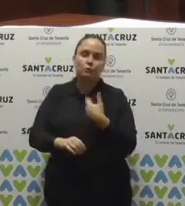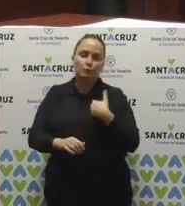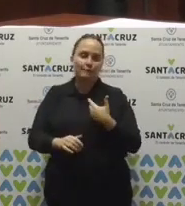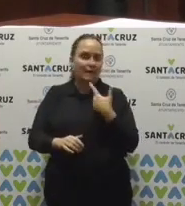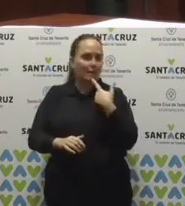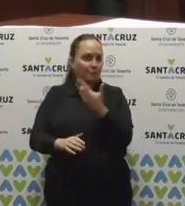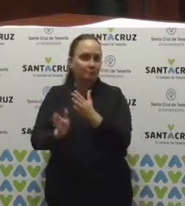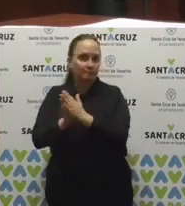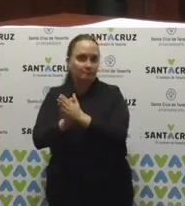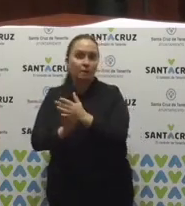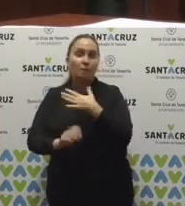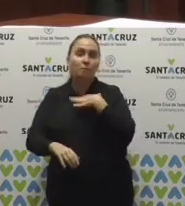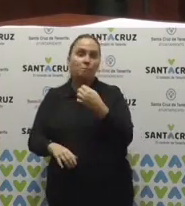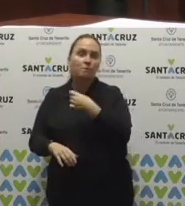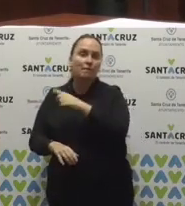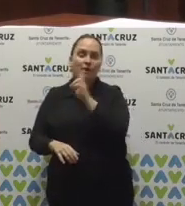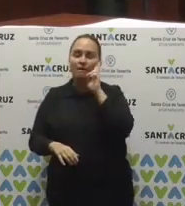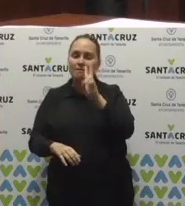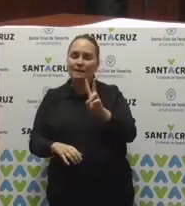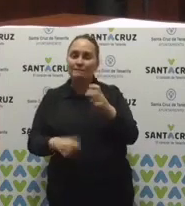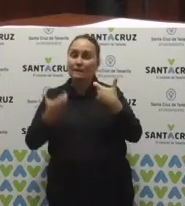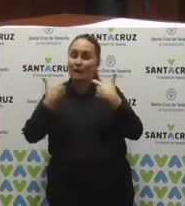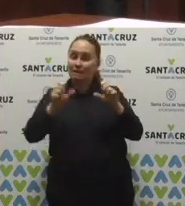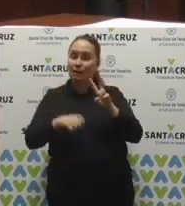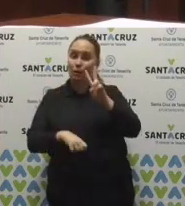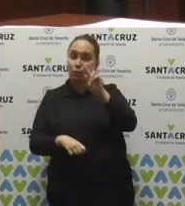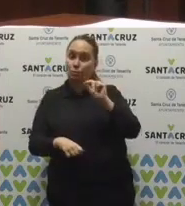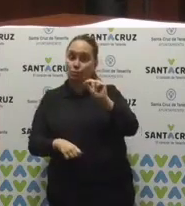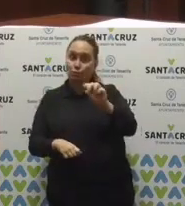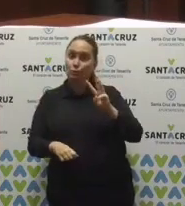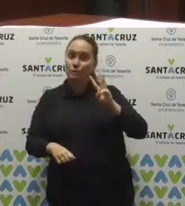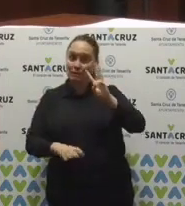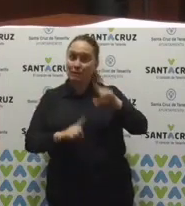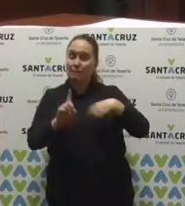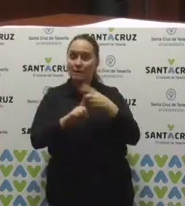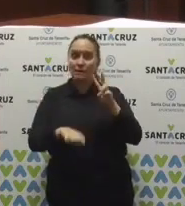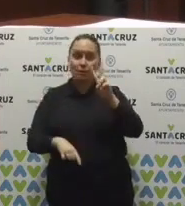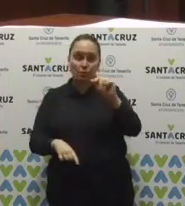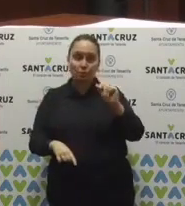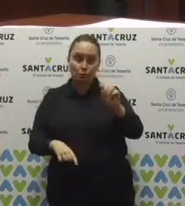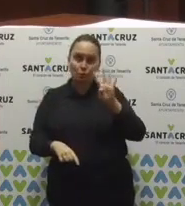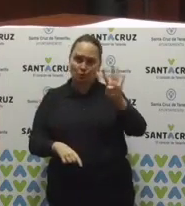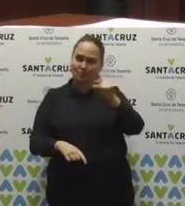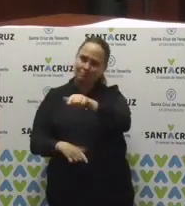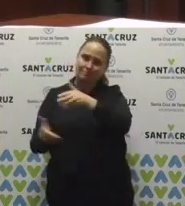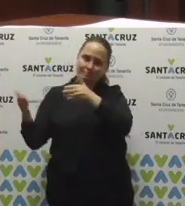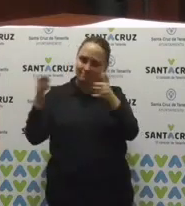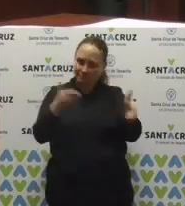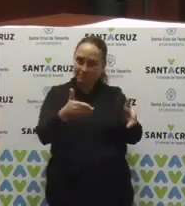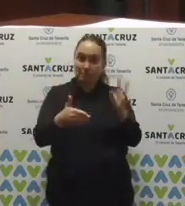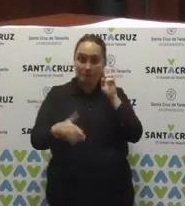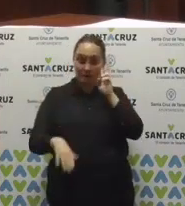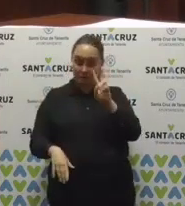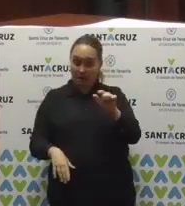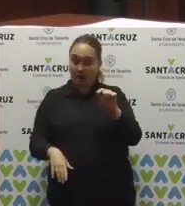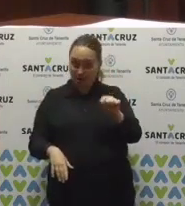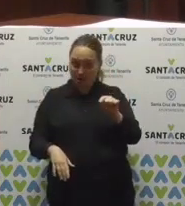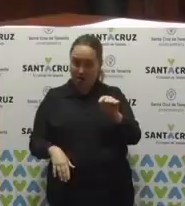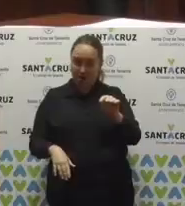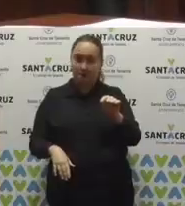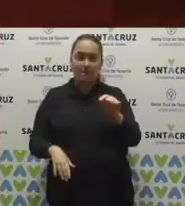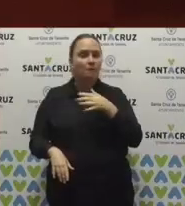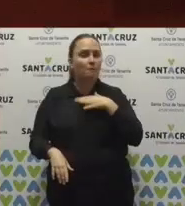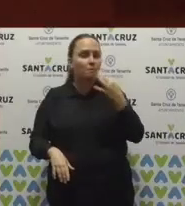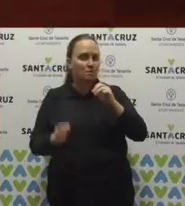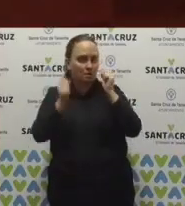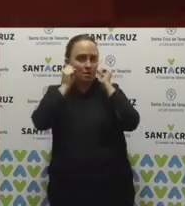usted a lo que se recoge en el apartado 2.3 y 2.4 porque yo creo que va a ver reflejada en